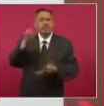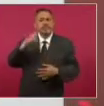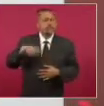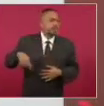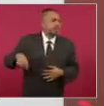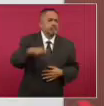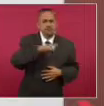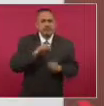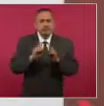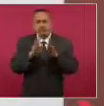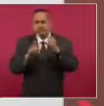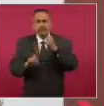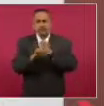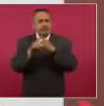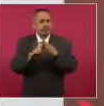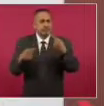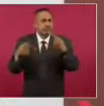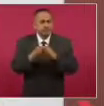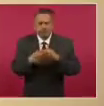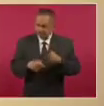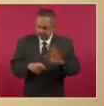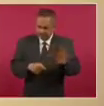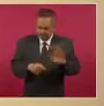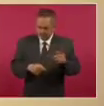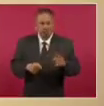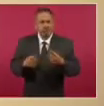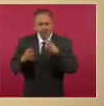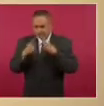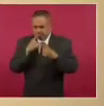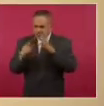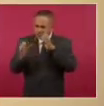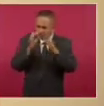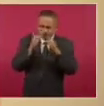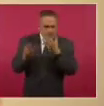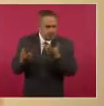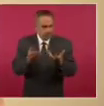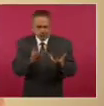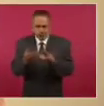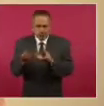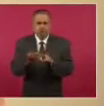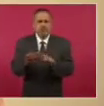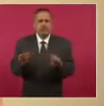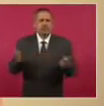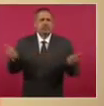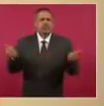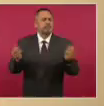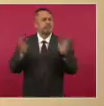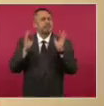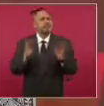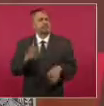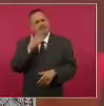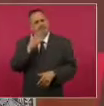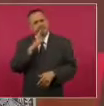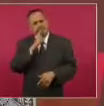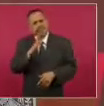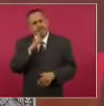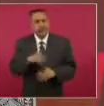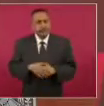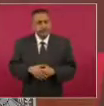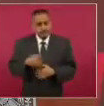los conflictos pueden resolverse a través del diálogo y en efecto así ha sido. De